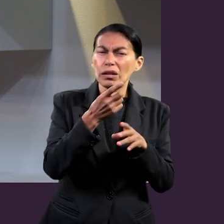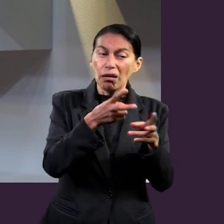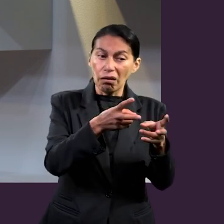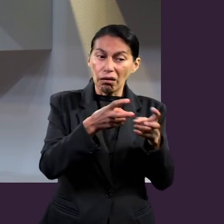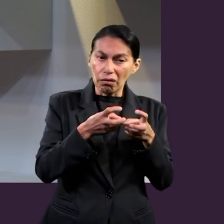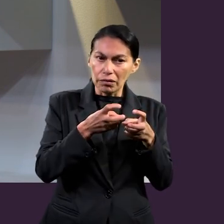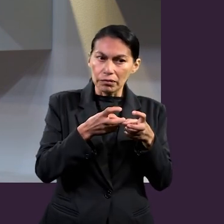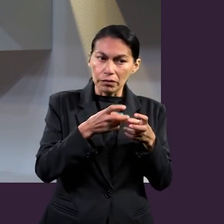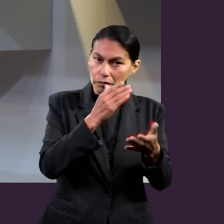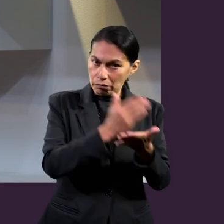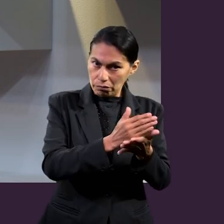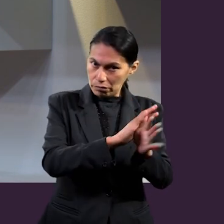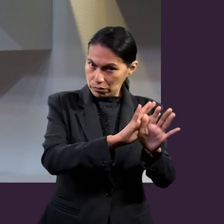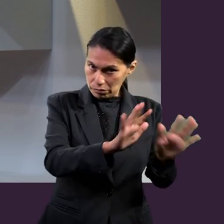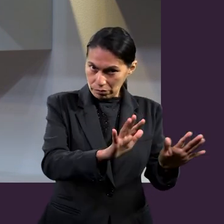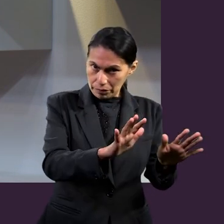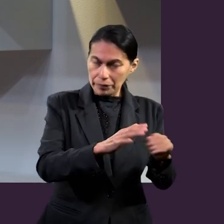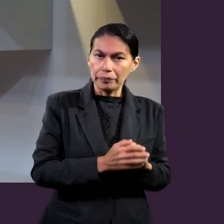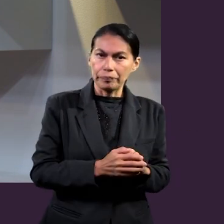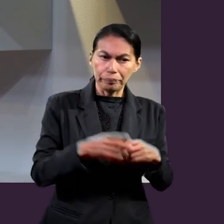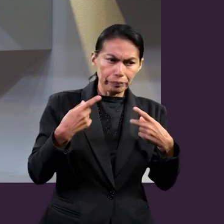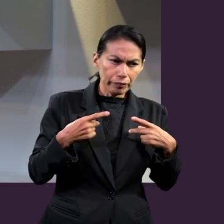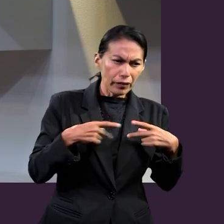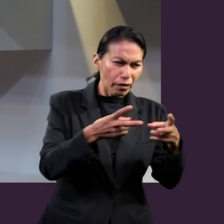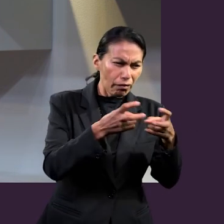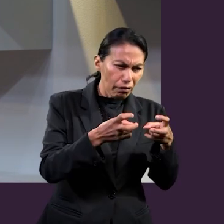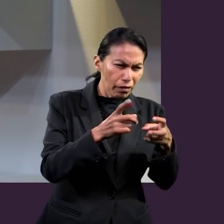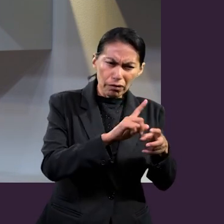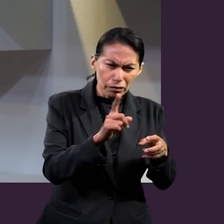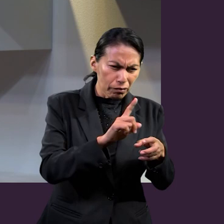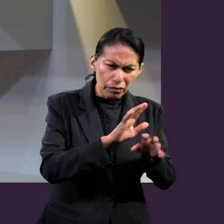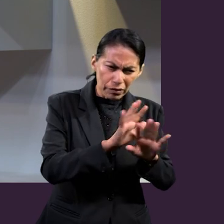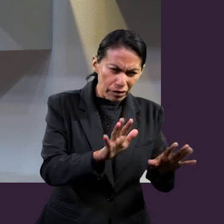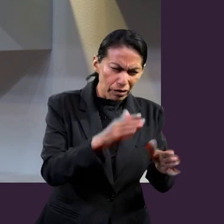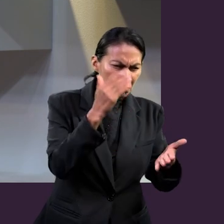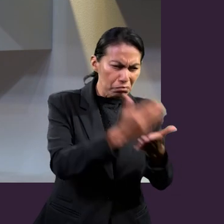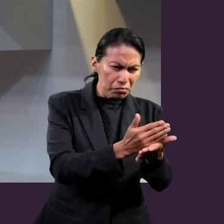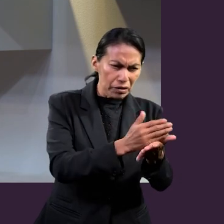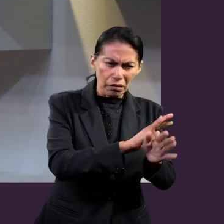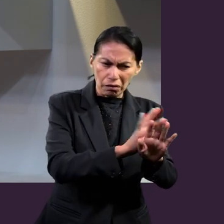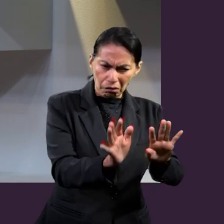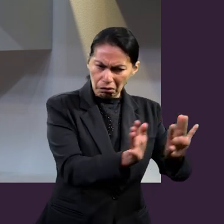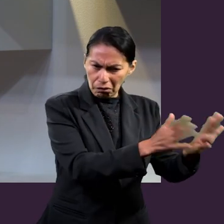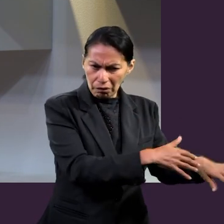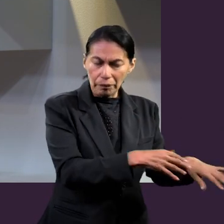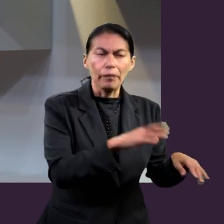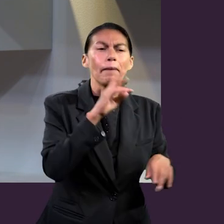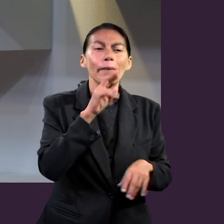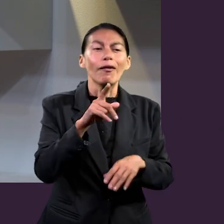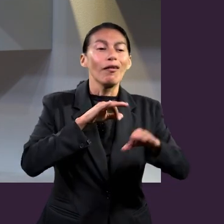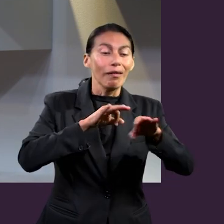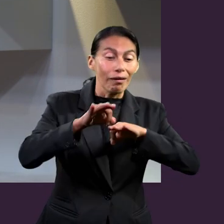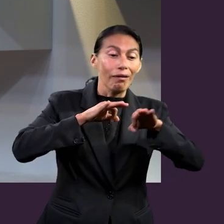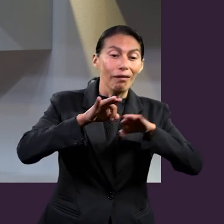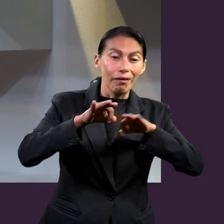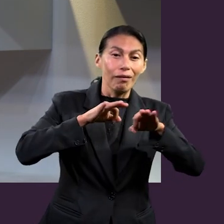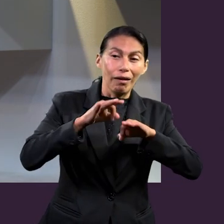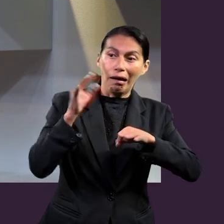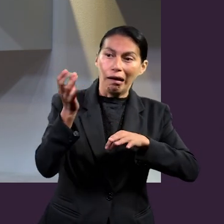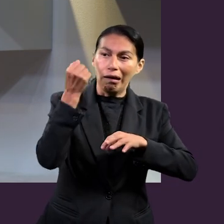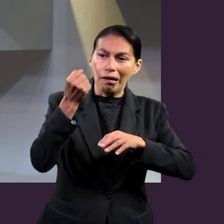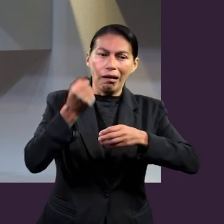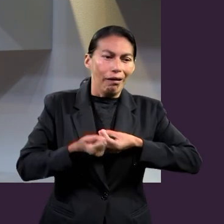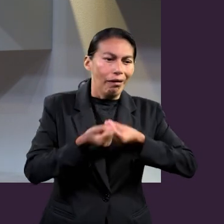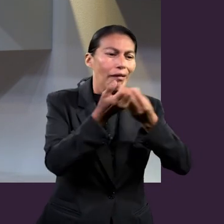habla del ladrón. Dice, deja de robar y ponete a trabajar para que pueda ser bendición para los demás.